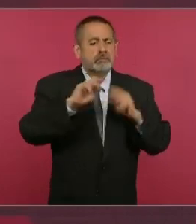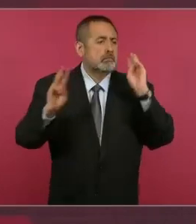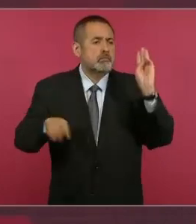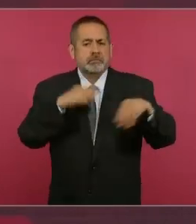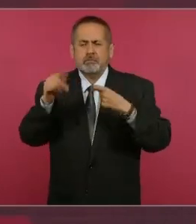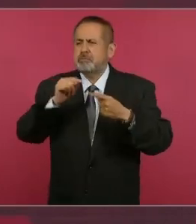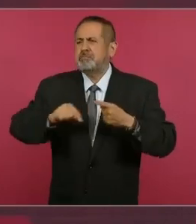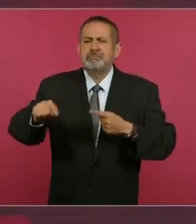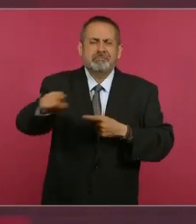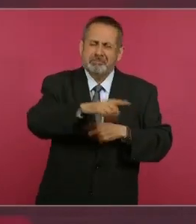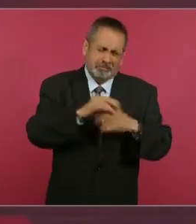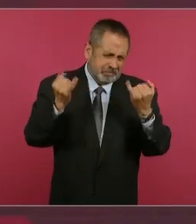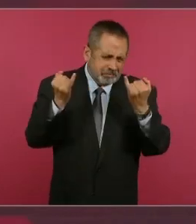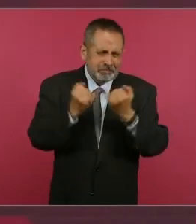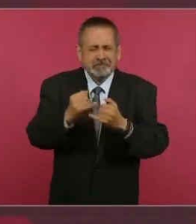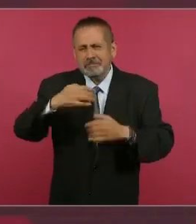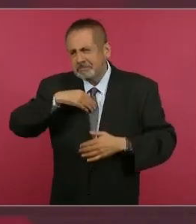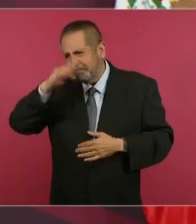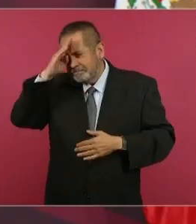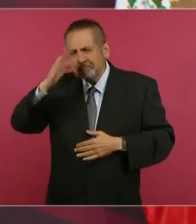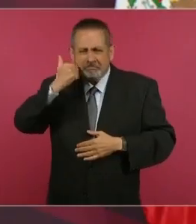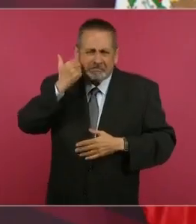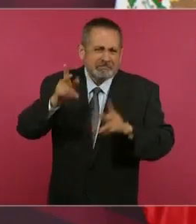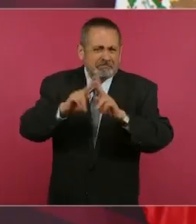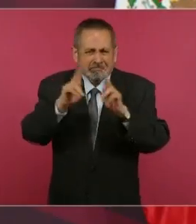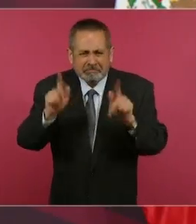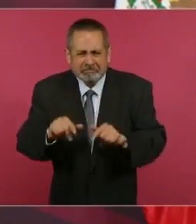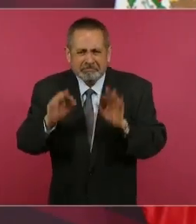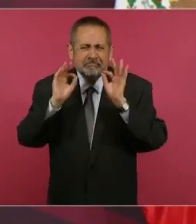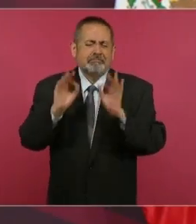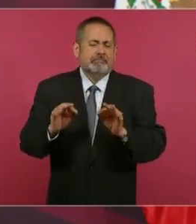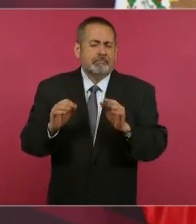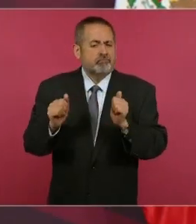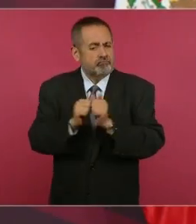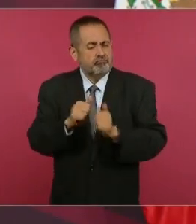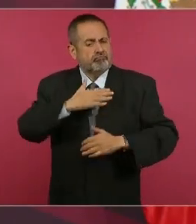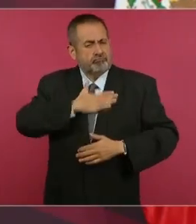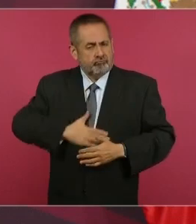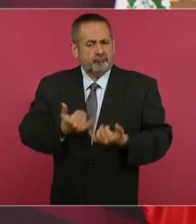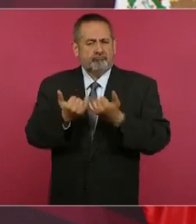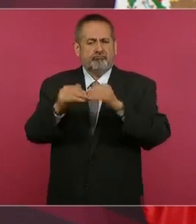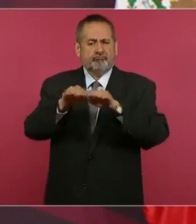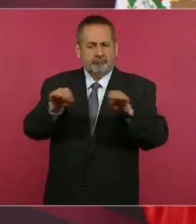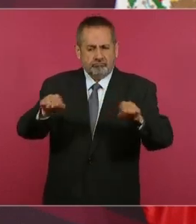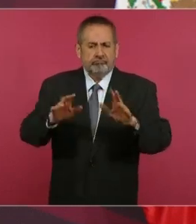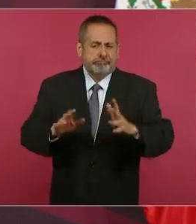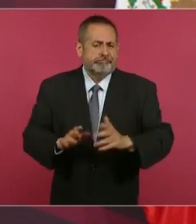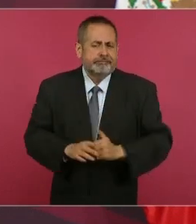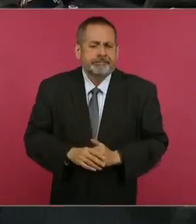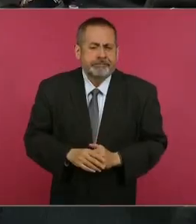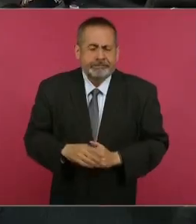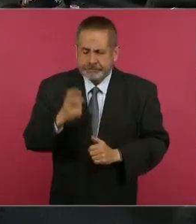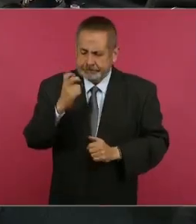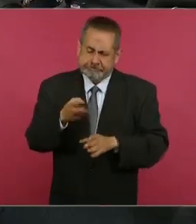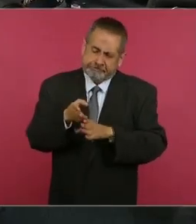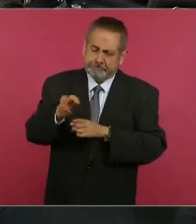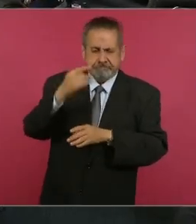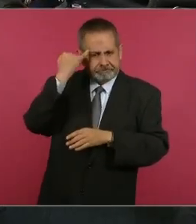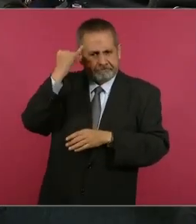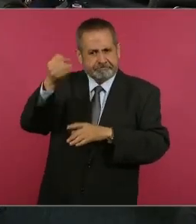mundo, buscar la paz con justicia. Ese es el